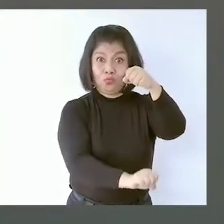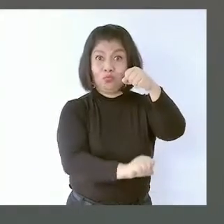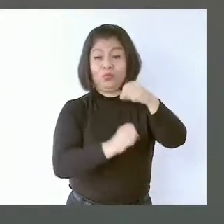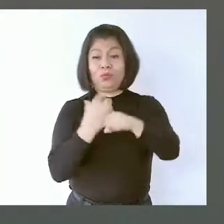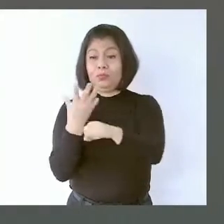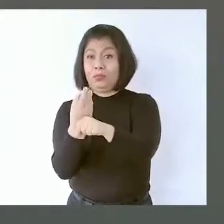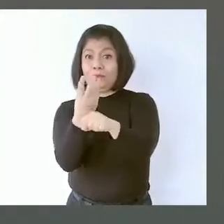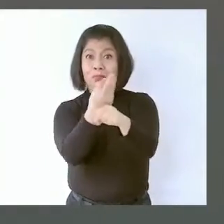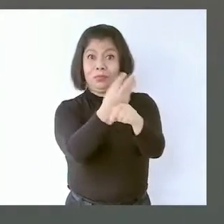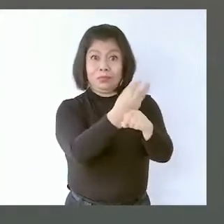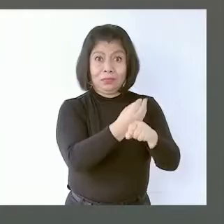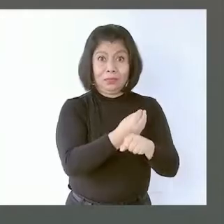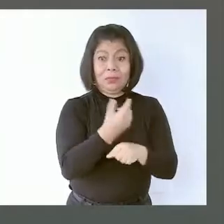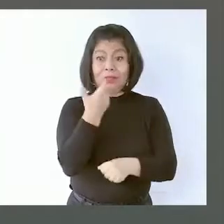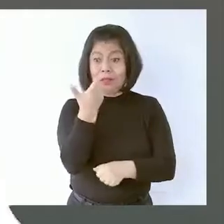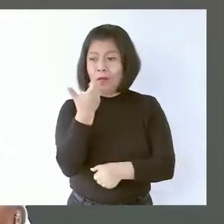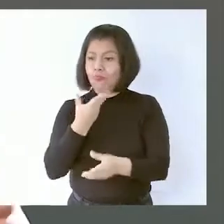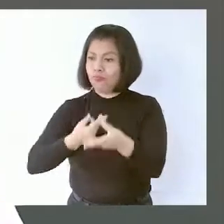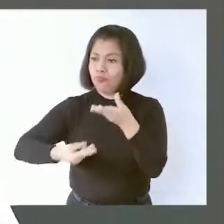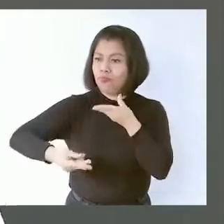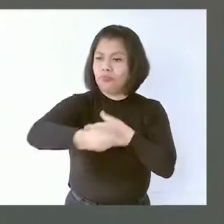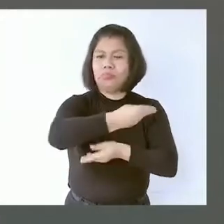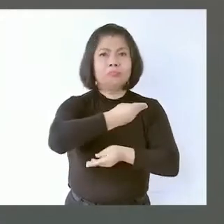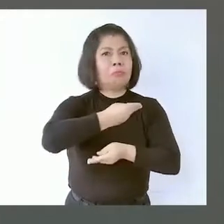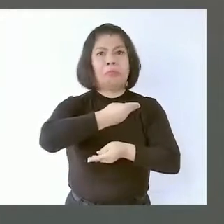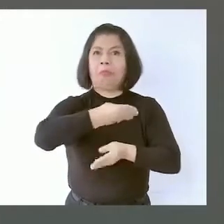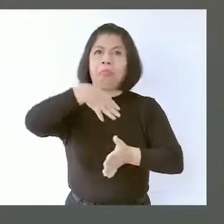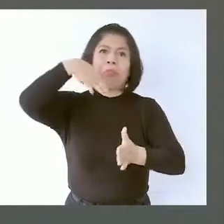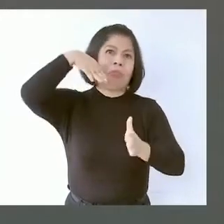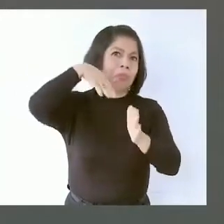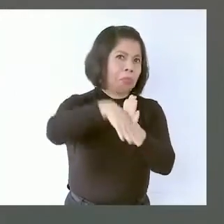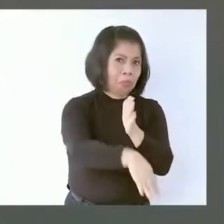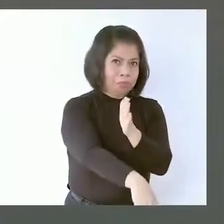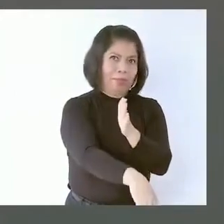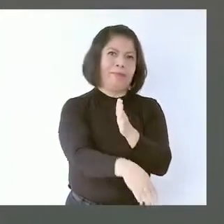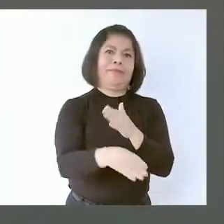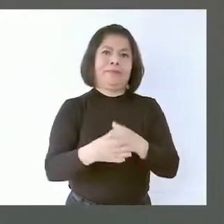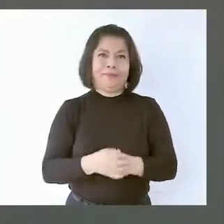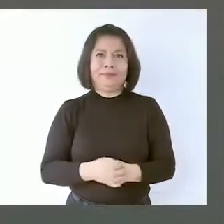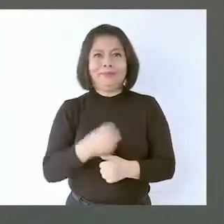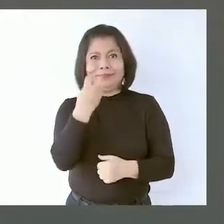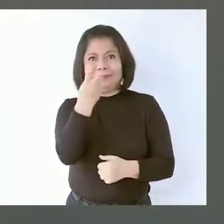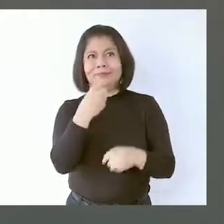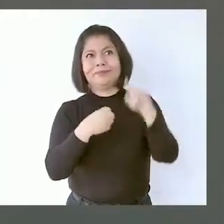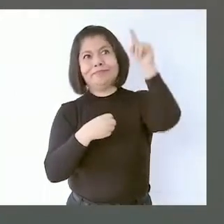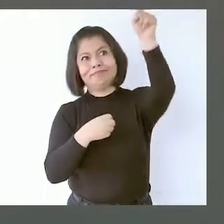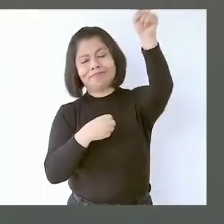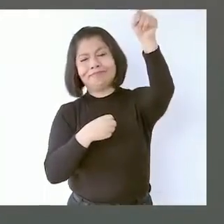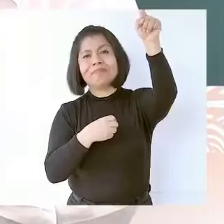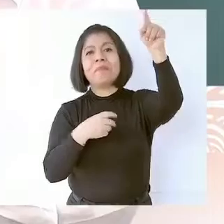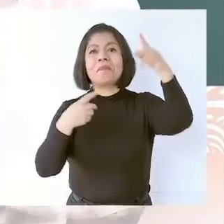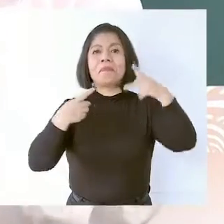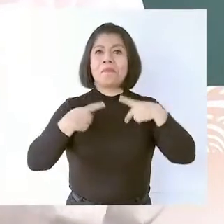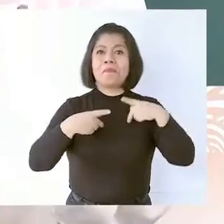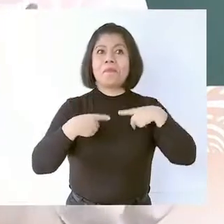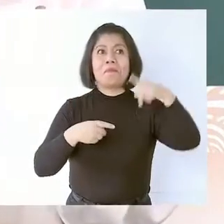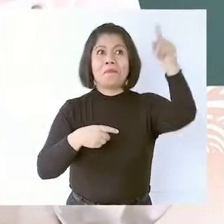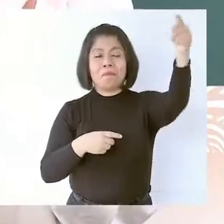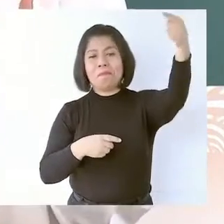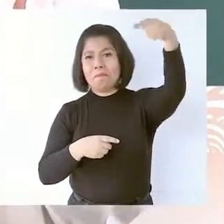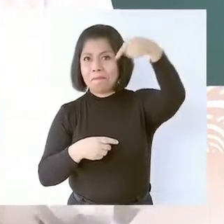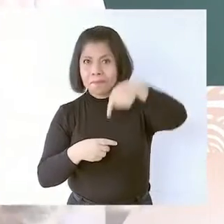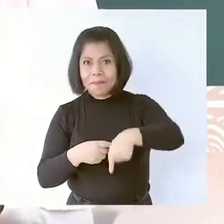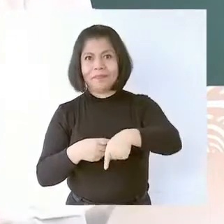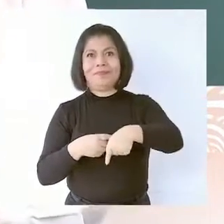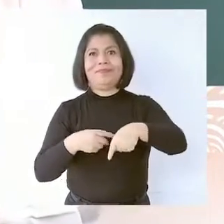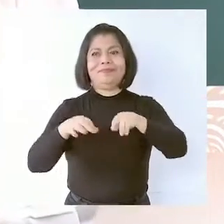durante décadas y por eso la gente se vino aquí a buscarse la vida. Entonces ahora lo